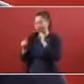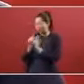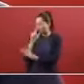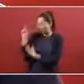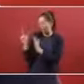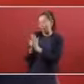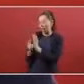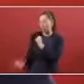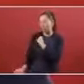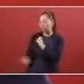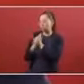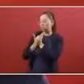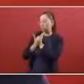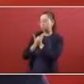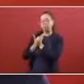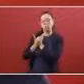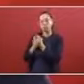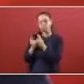ya enviamos